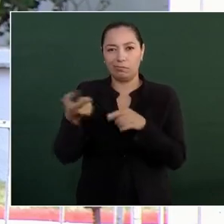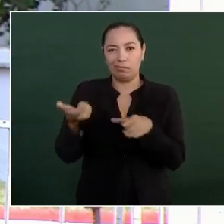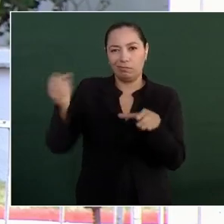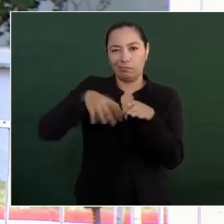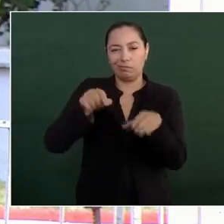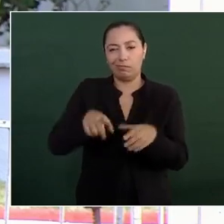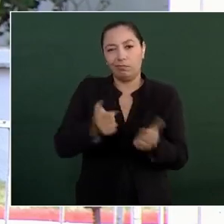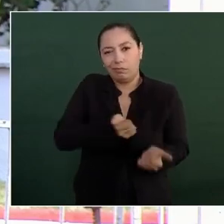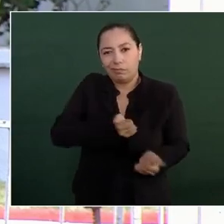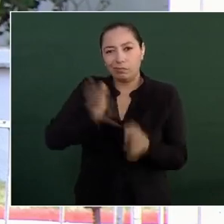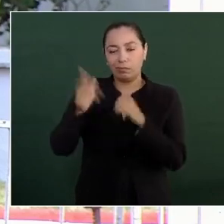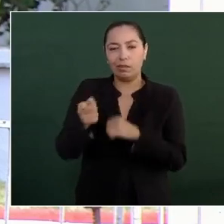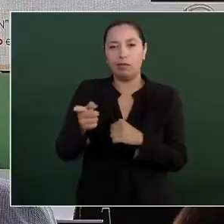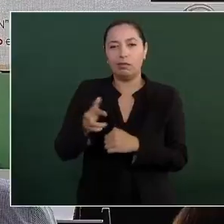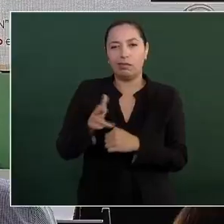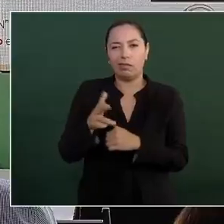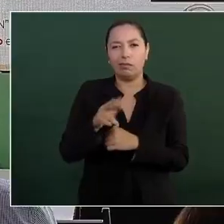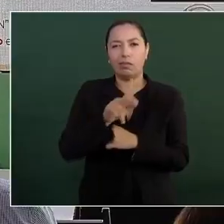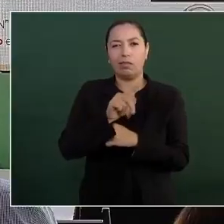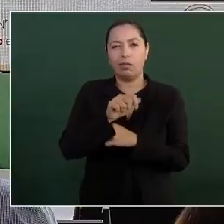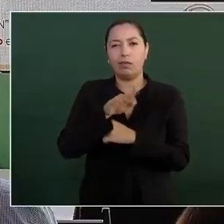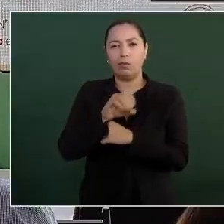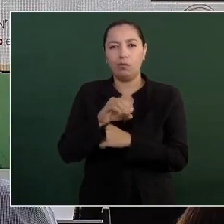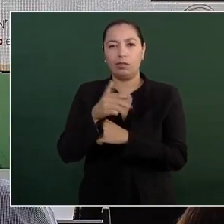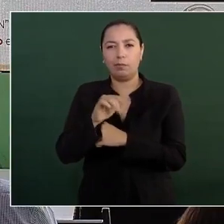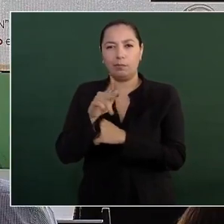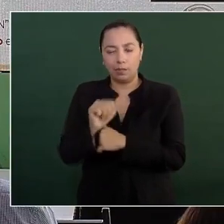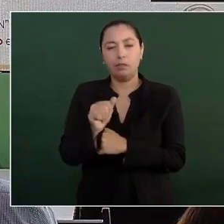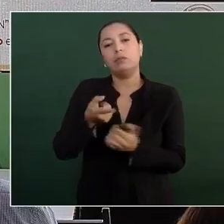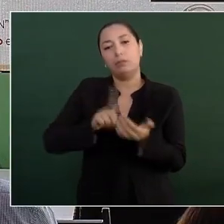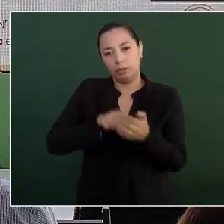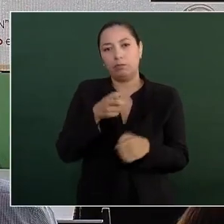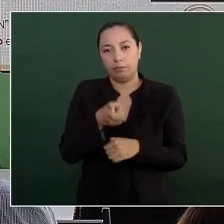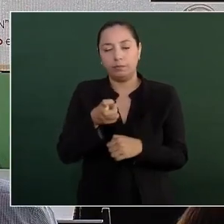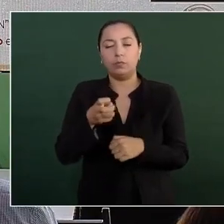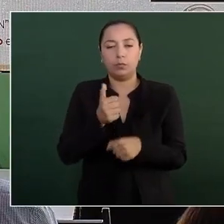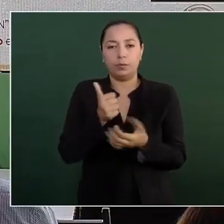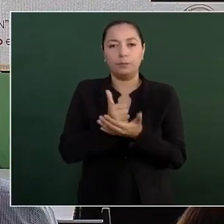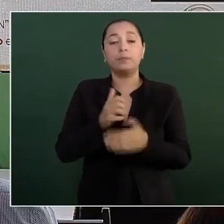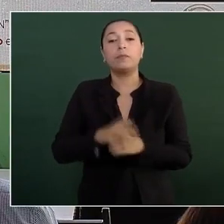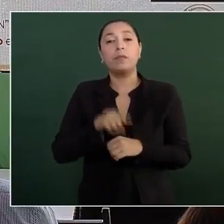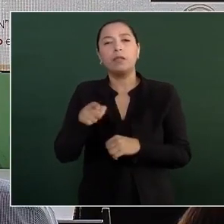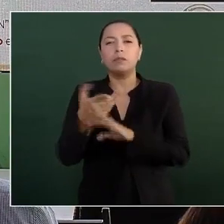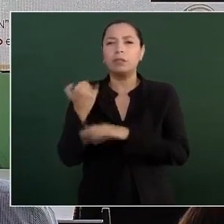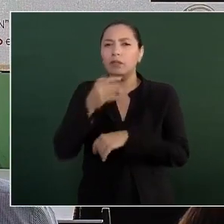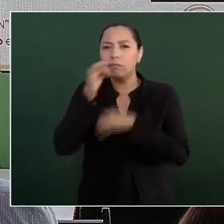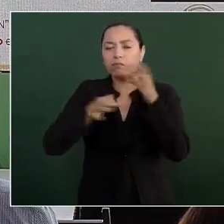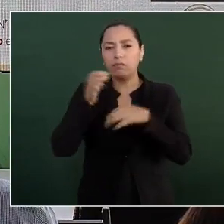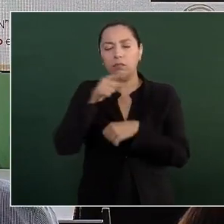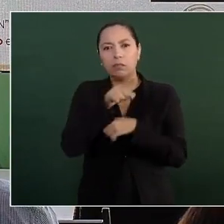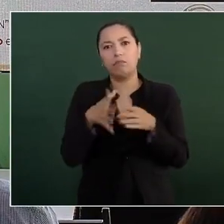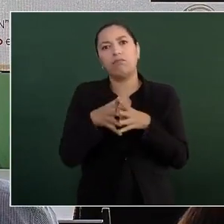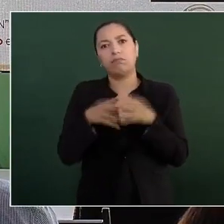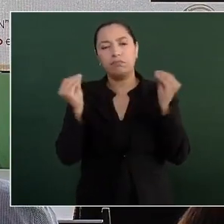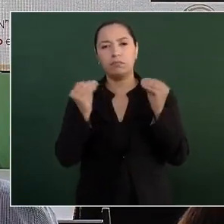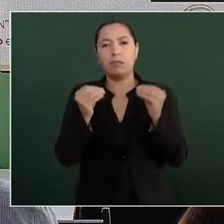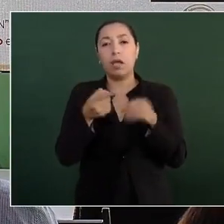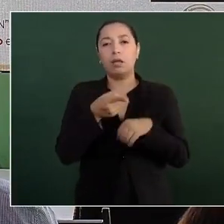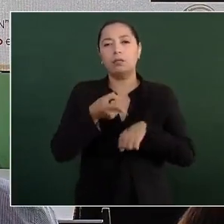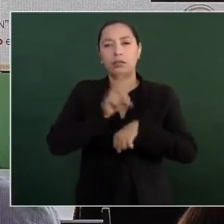río Tancochapa, esto en Las Chuapas. Había sido reportado como desaparecido desde el